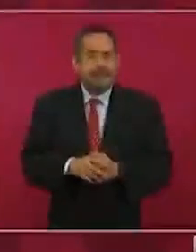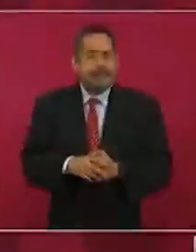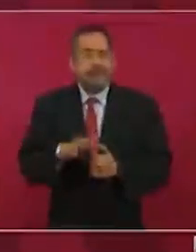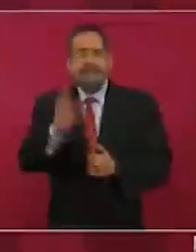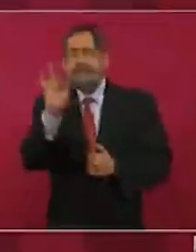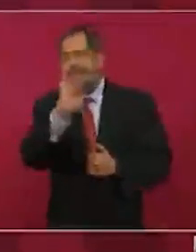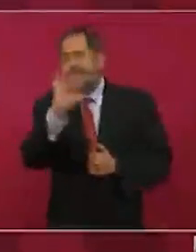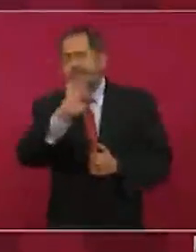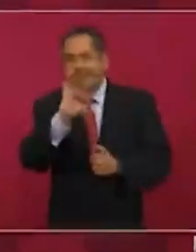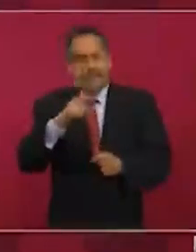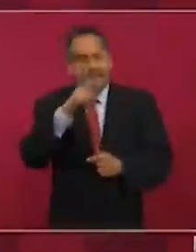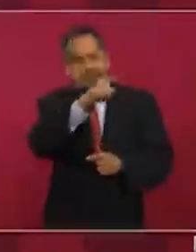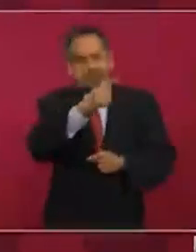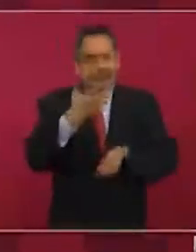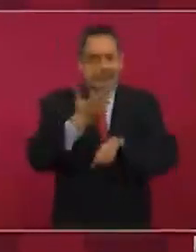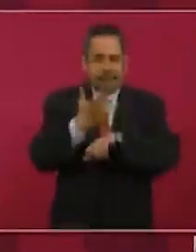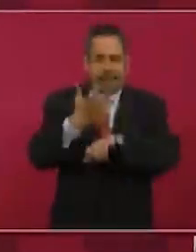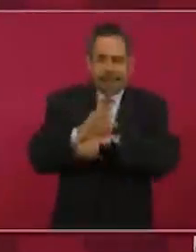decidiera